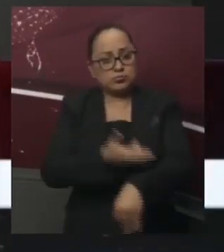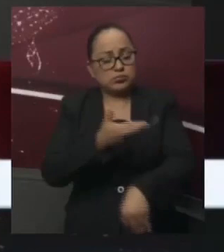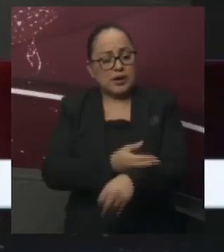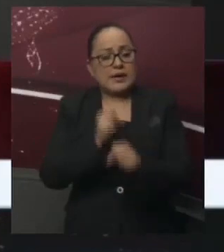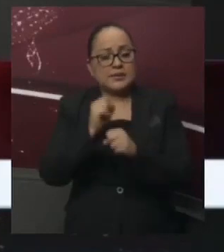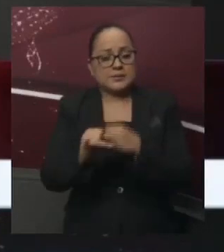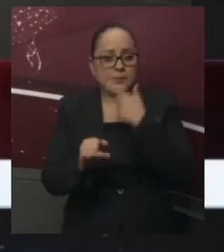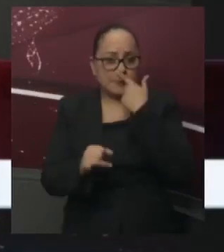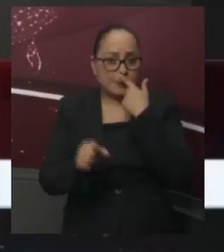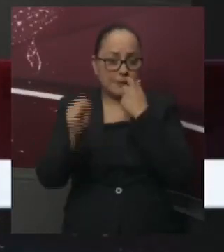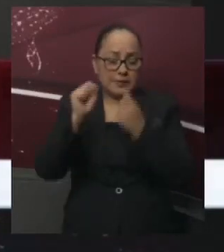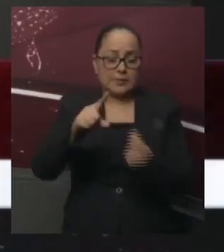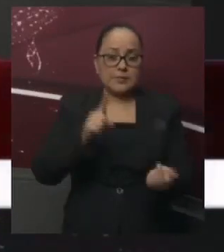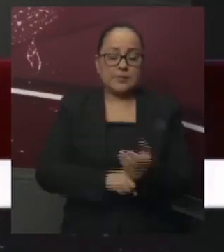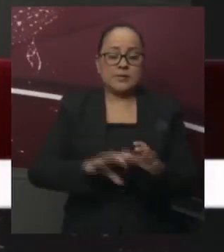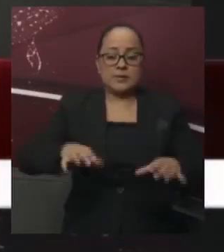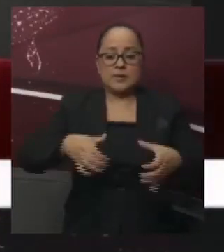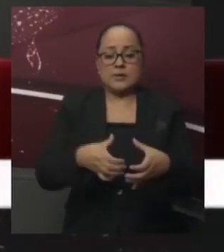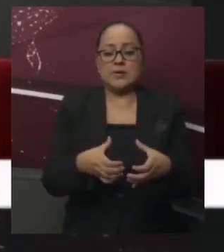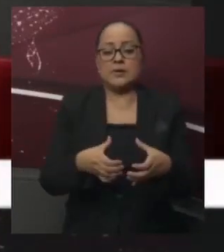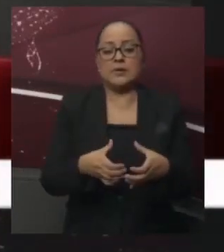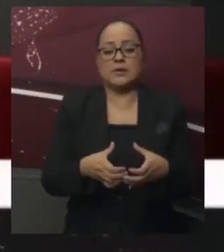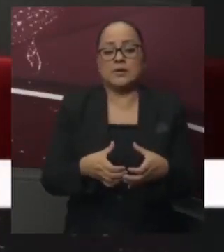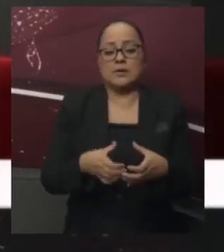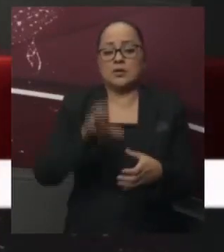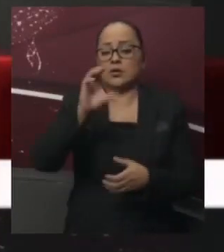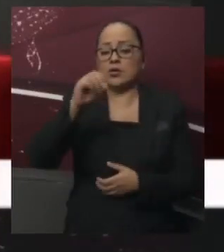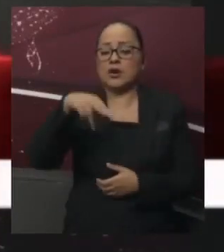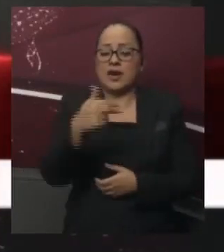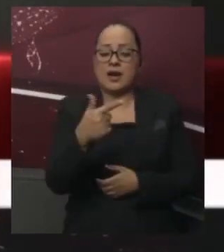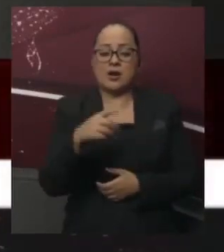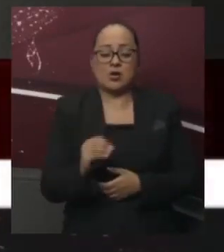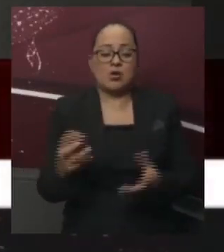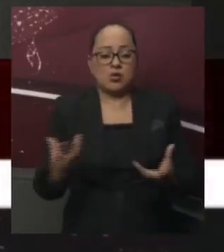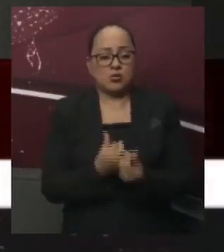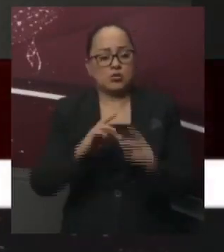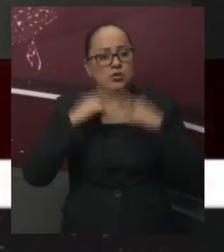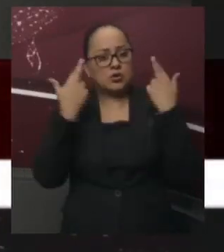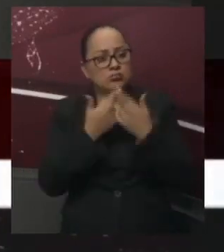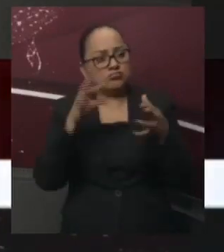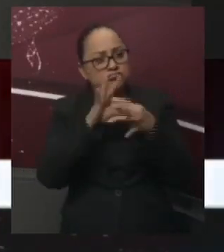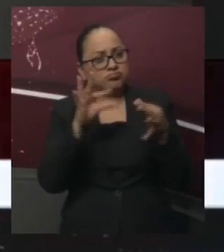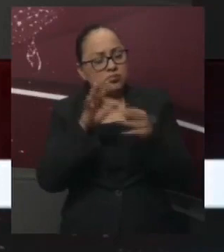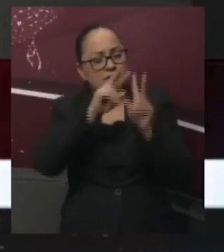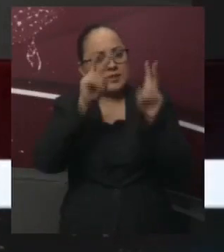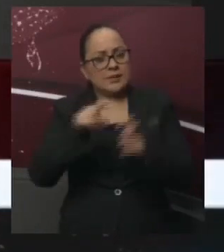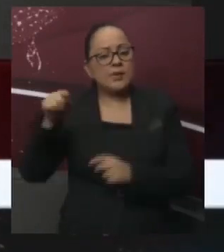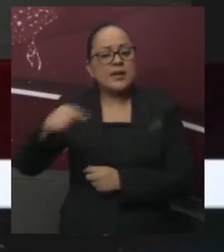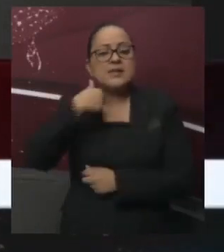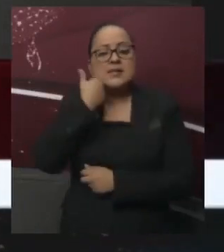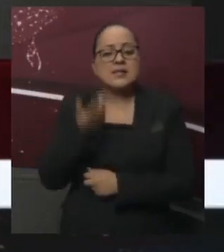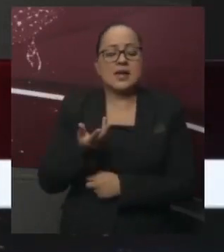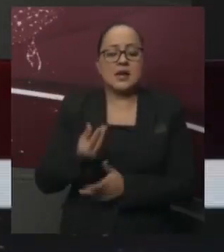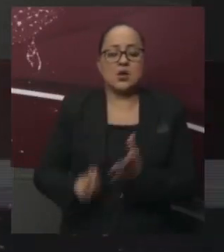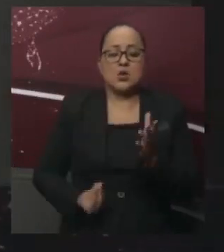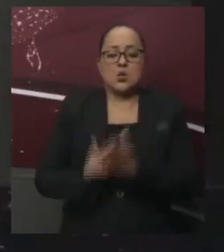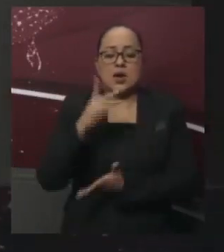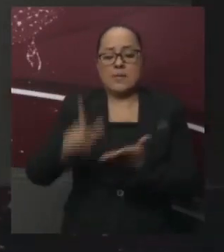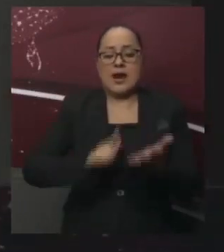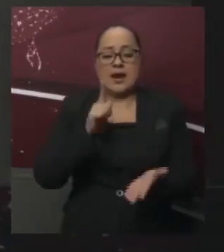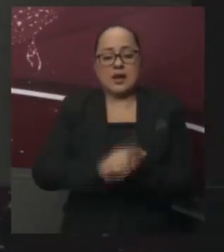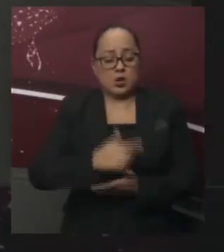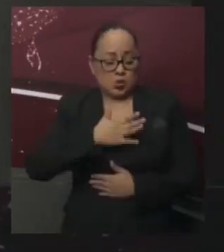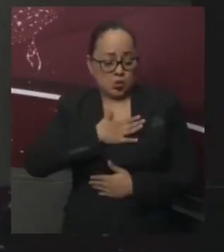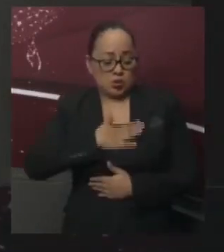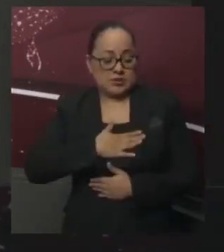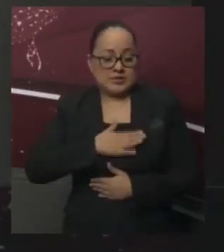uno que también se trató en la Conferencia Nacional de Gobernadores. Ellos quieren formular una ley de justicia cívica.